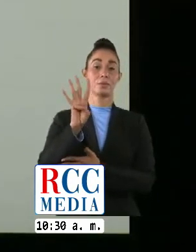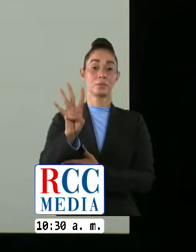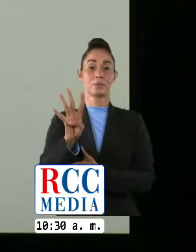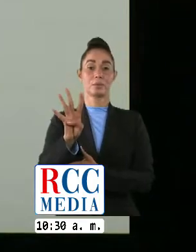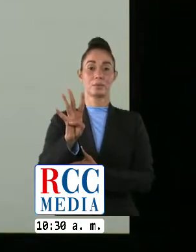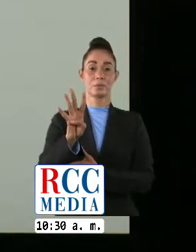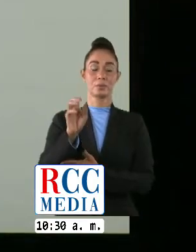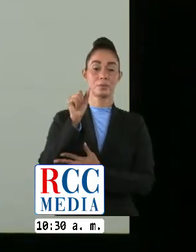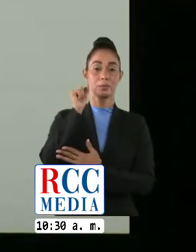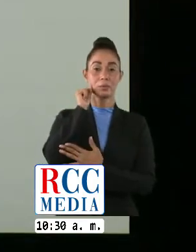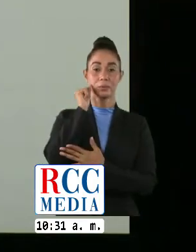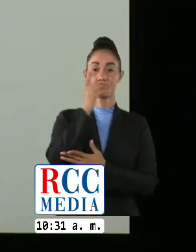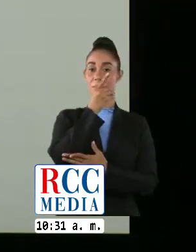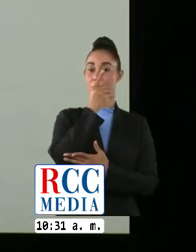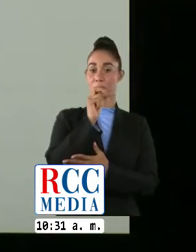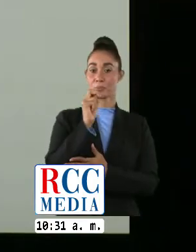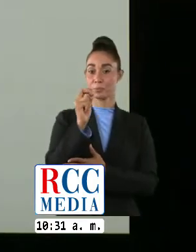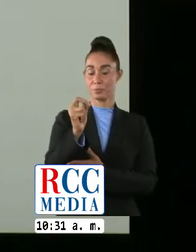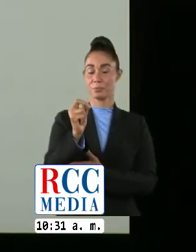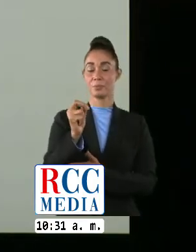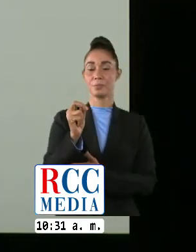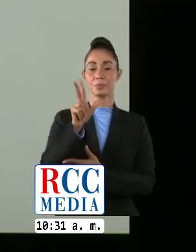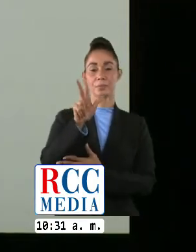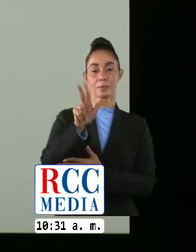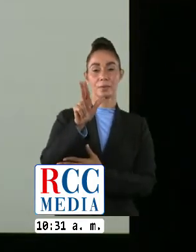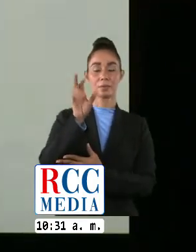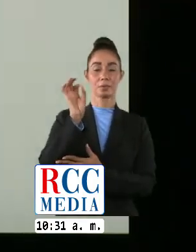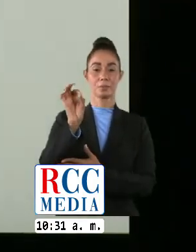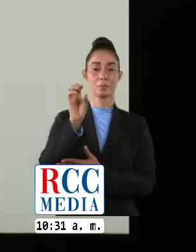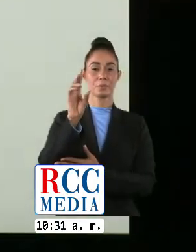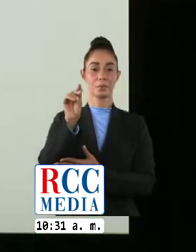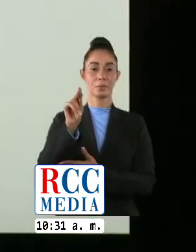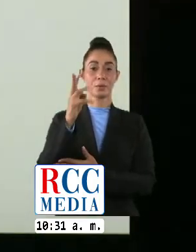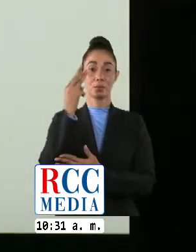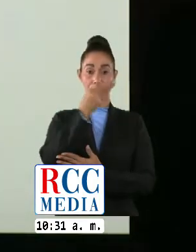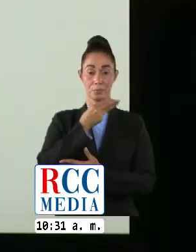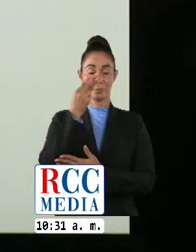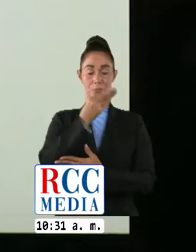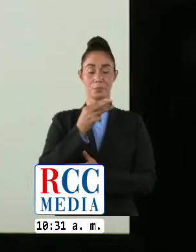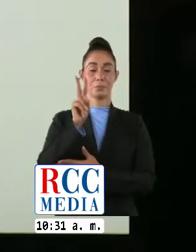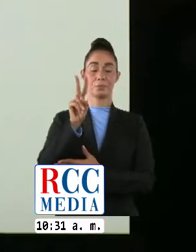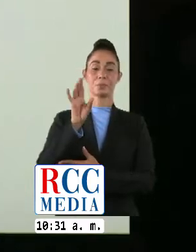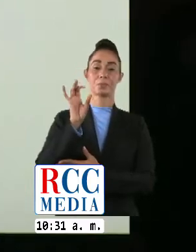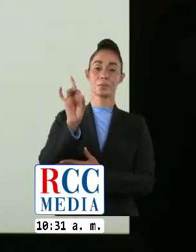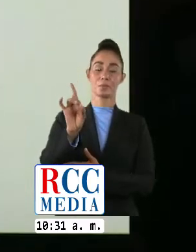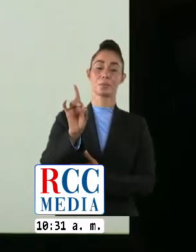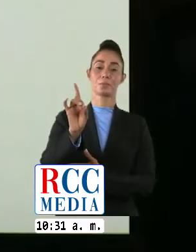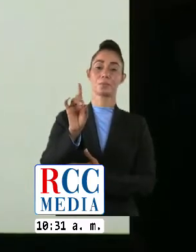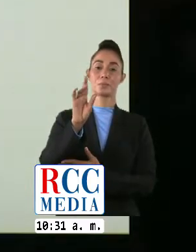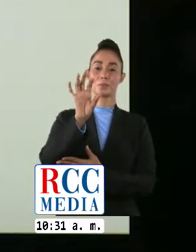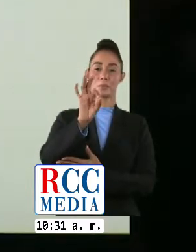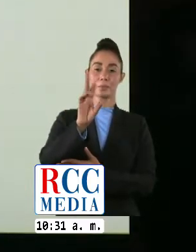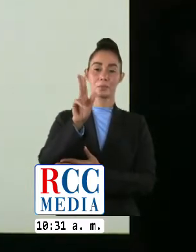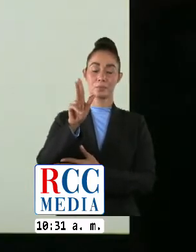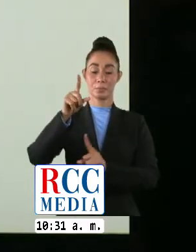4.64% en Santo Domingo Norte, 3.01 en Moca, 2.93 en San Cristóbal,